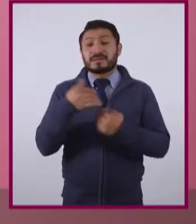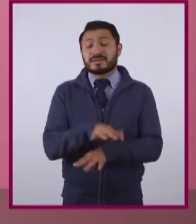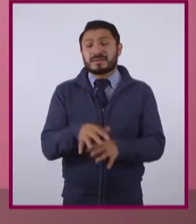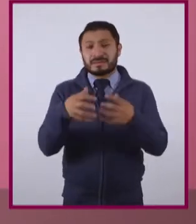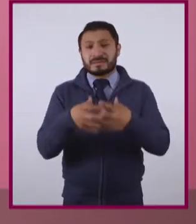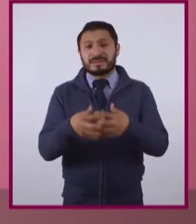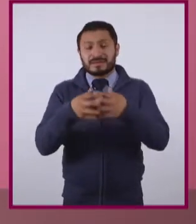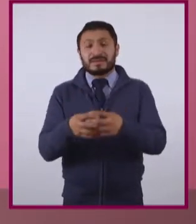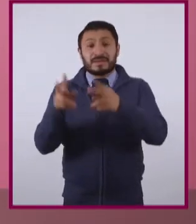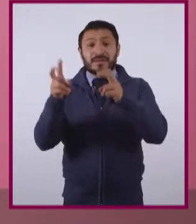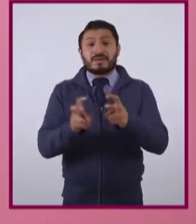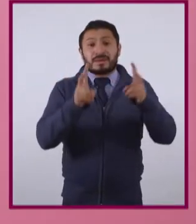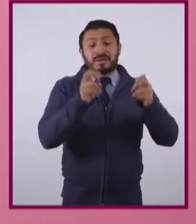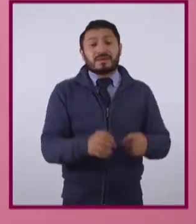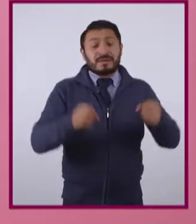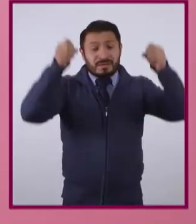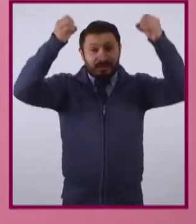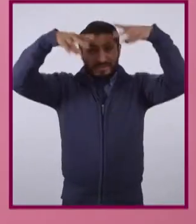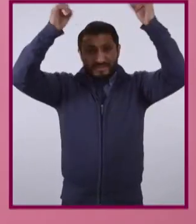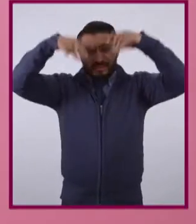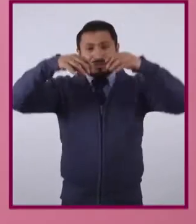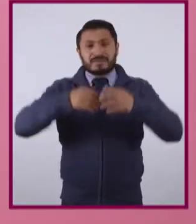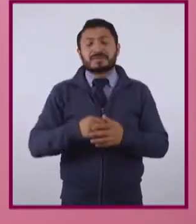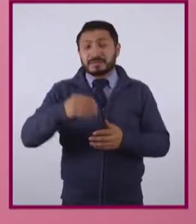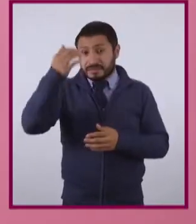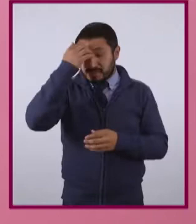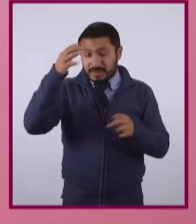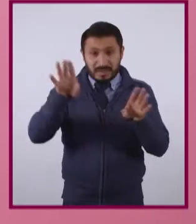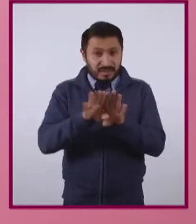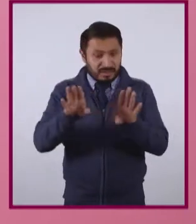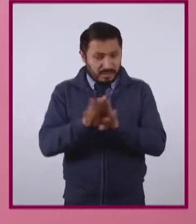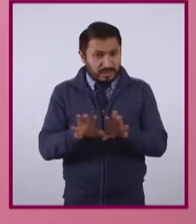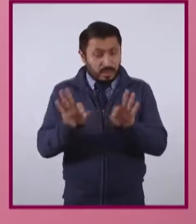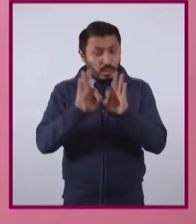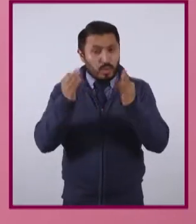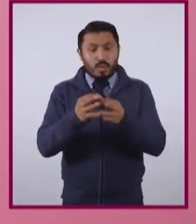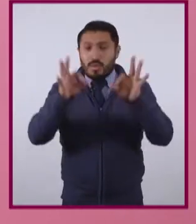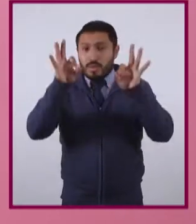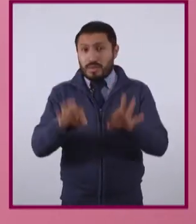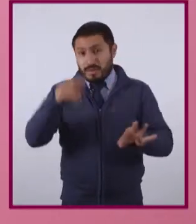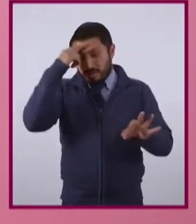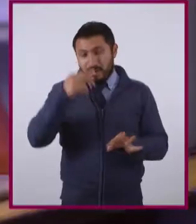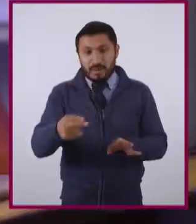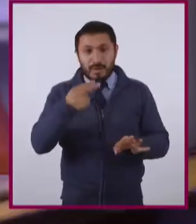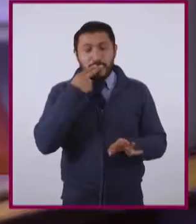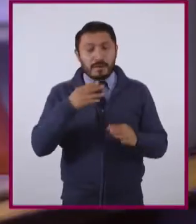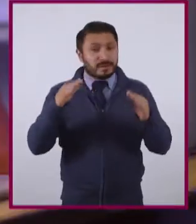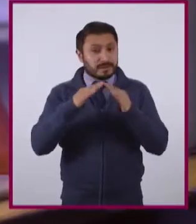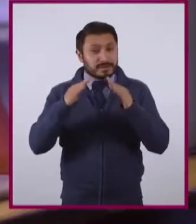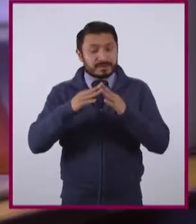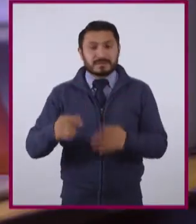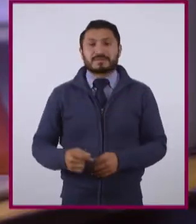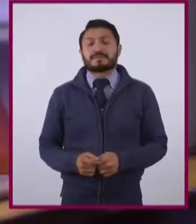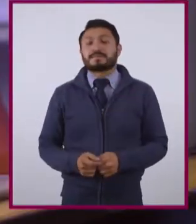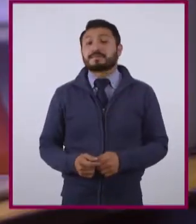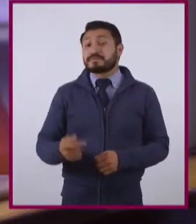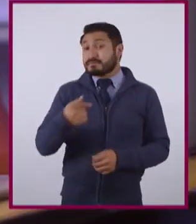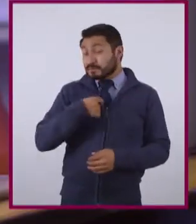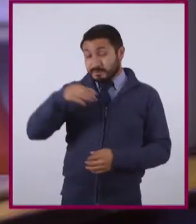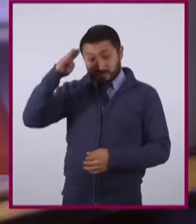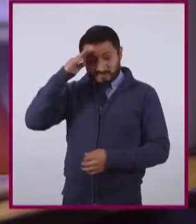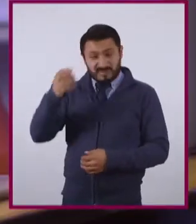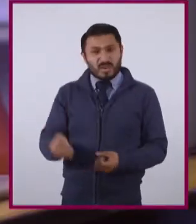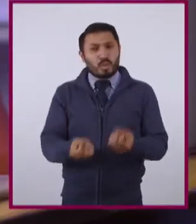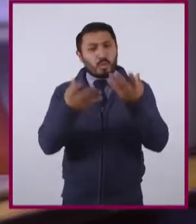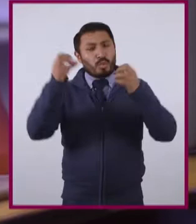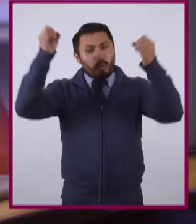sistemas de recolección de agua de lluvia. Conoceremos cómo se almacena de forma eficiente para su uso en casa. Me quedé pensando sobre eso de